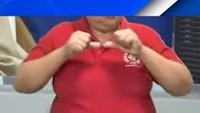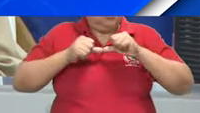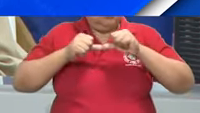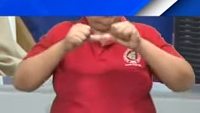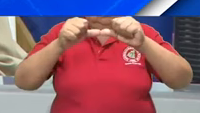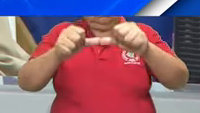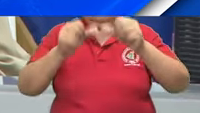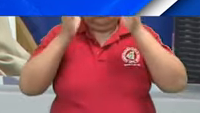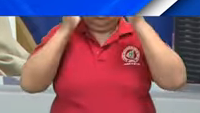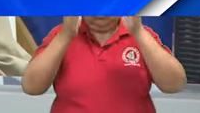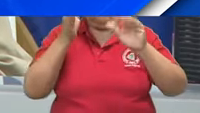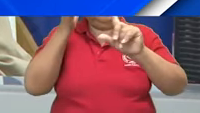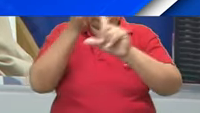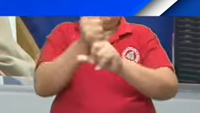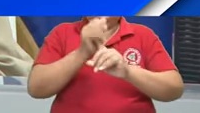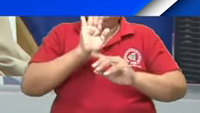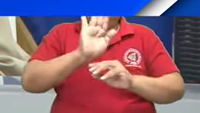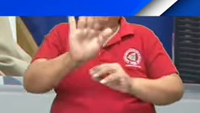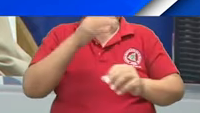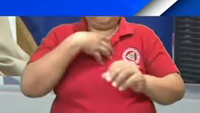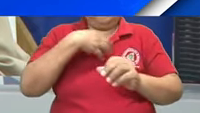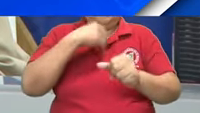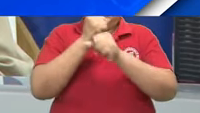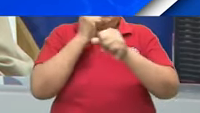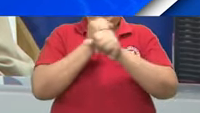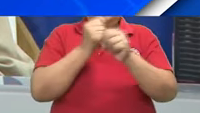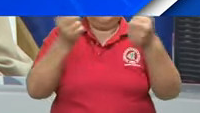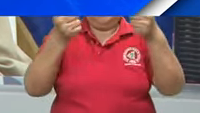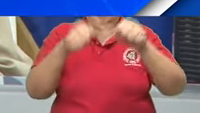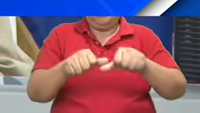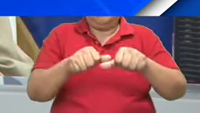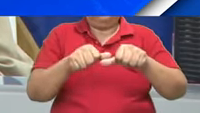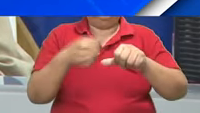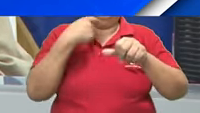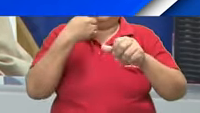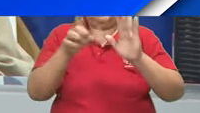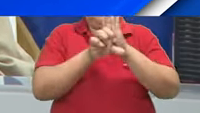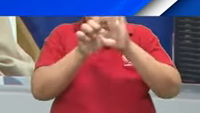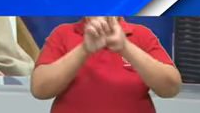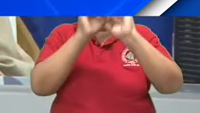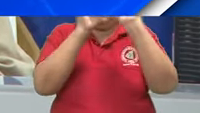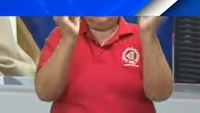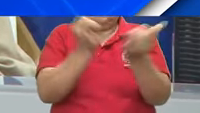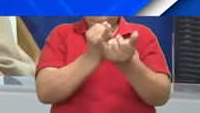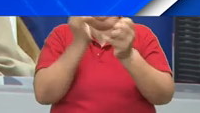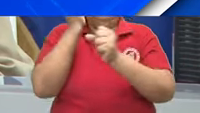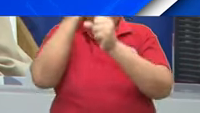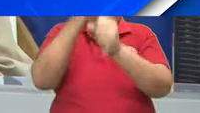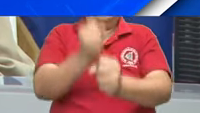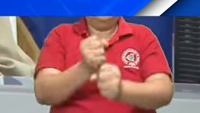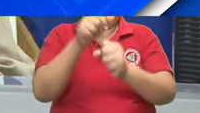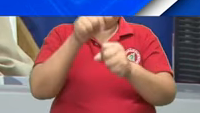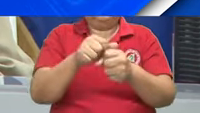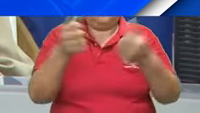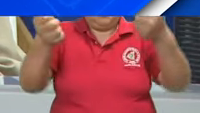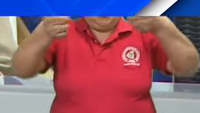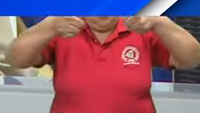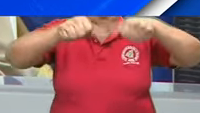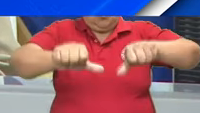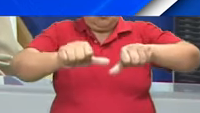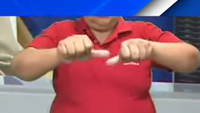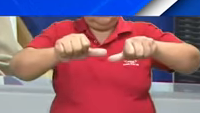dando cumplimiento al marco jurídico internacional fundamentado en los